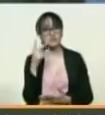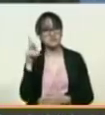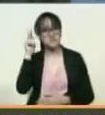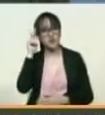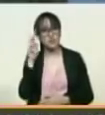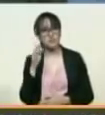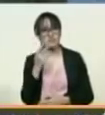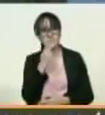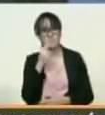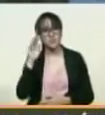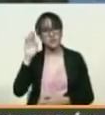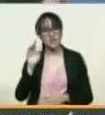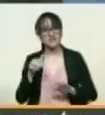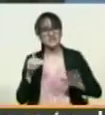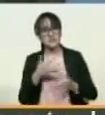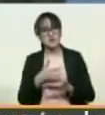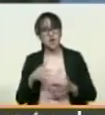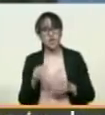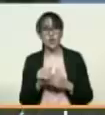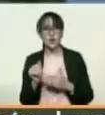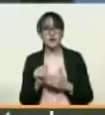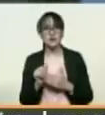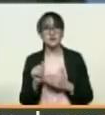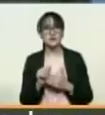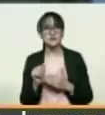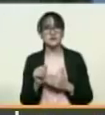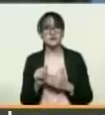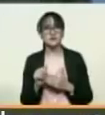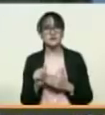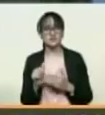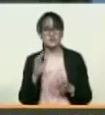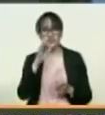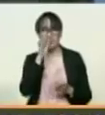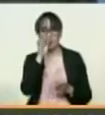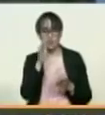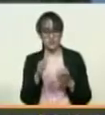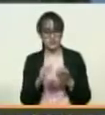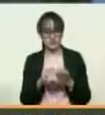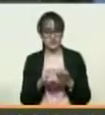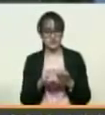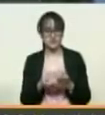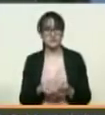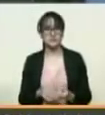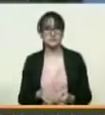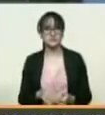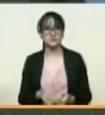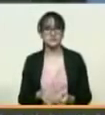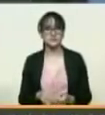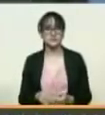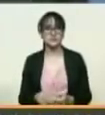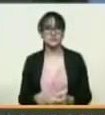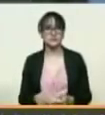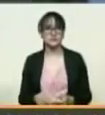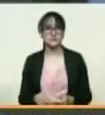prometiendo $16 millones. A veces pareciera una burla, ¿saben? Allí a pocas cuadras de la sede